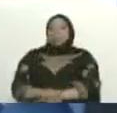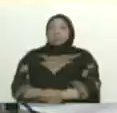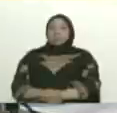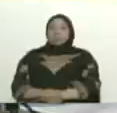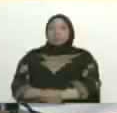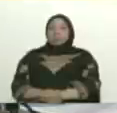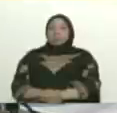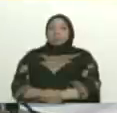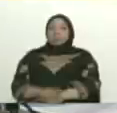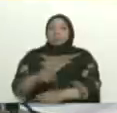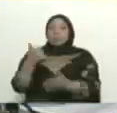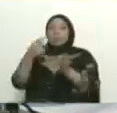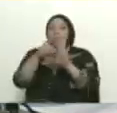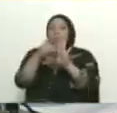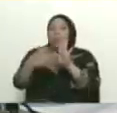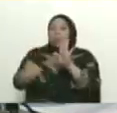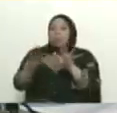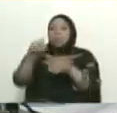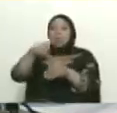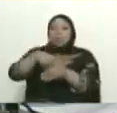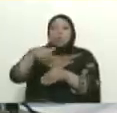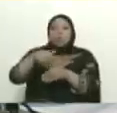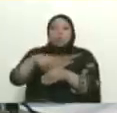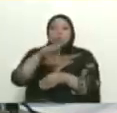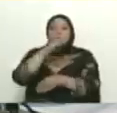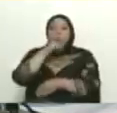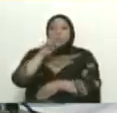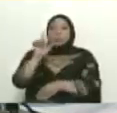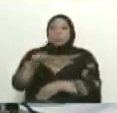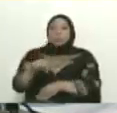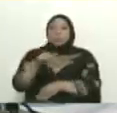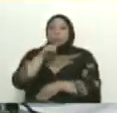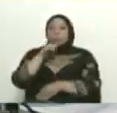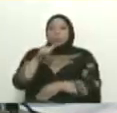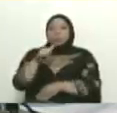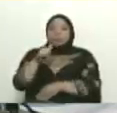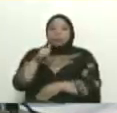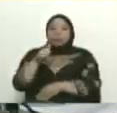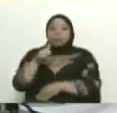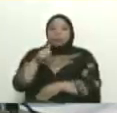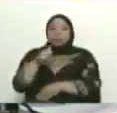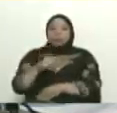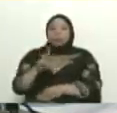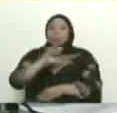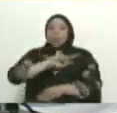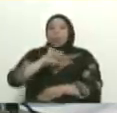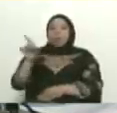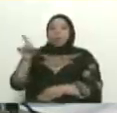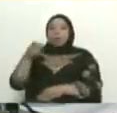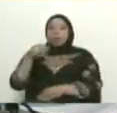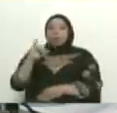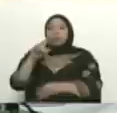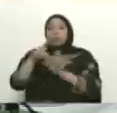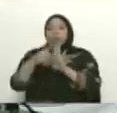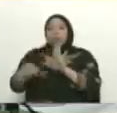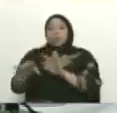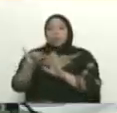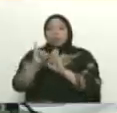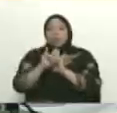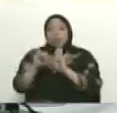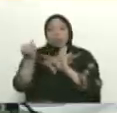no tenían derecho al voto? Porque además de que no tenían derecho al voto, tampoco tenían derecho a la